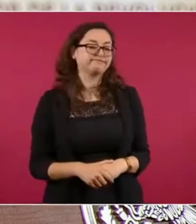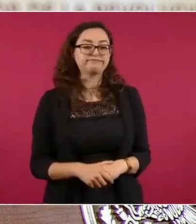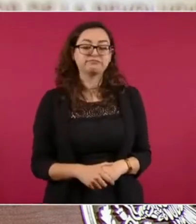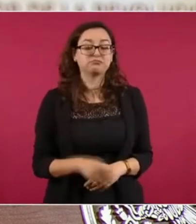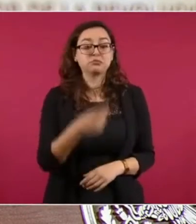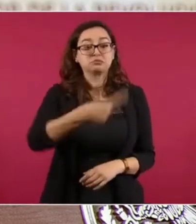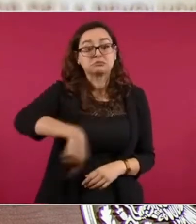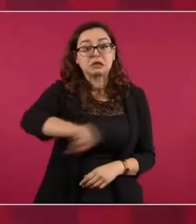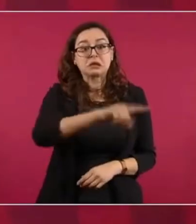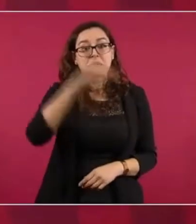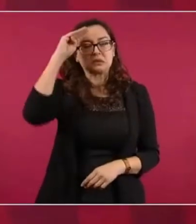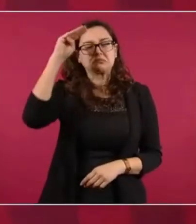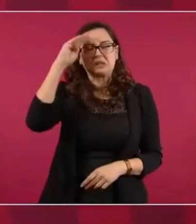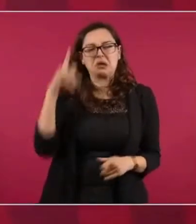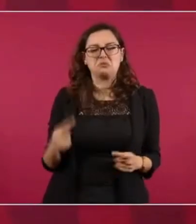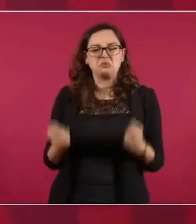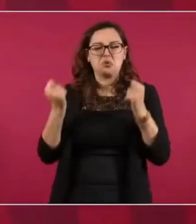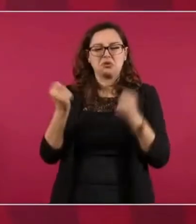no mancha tizna.